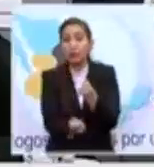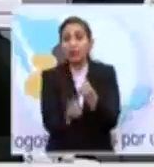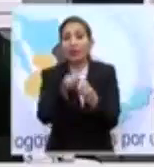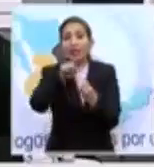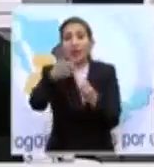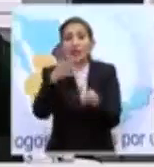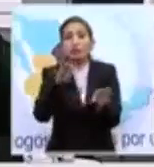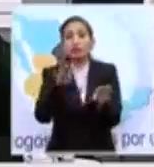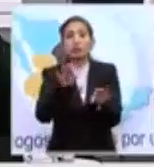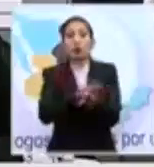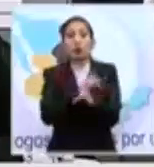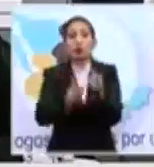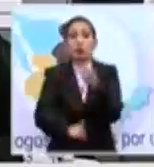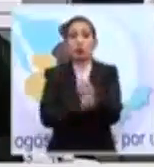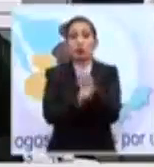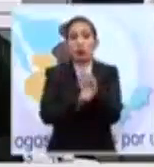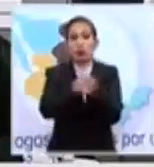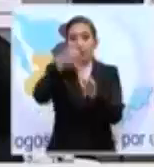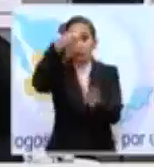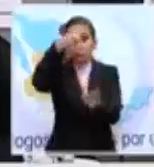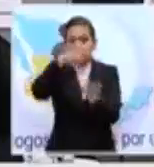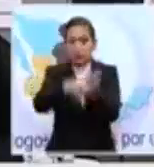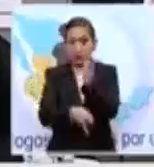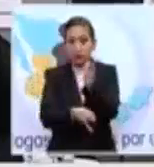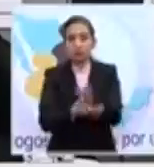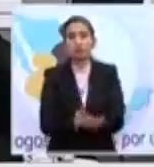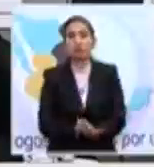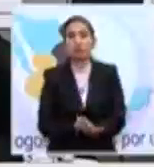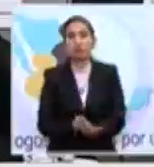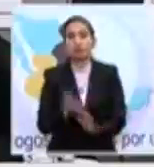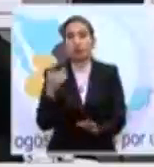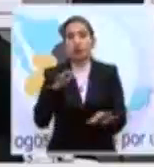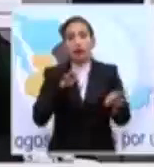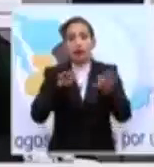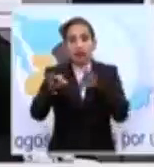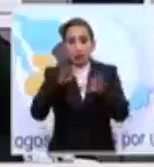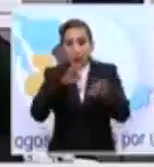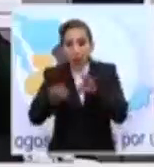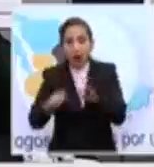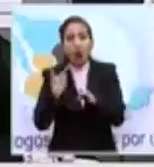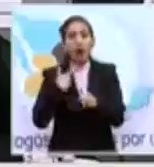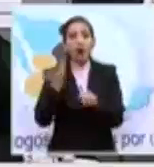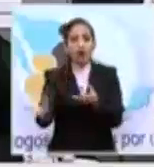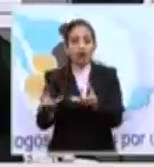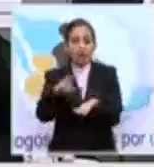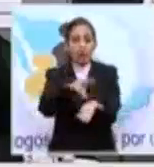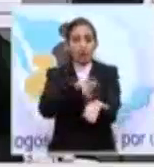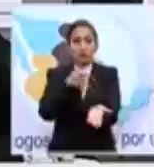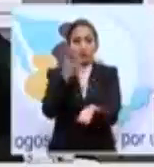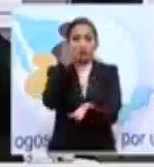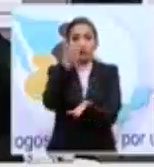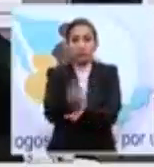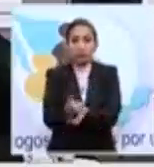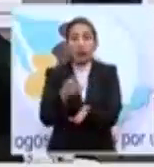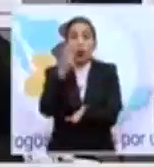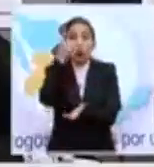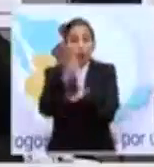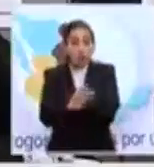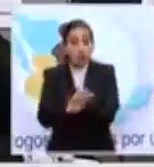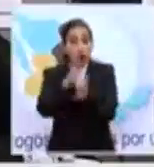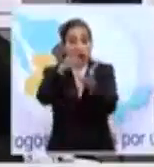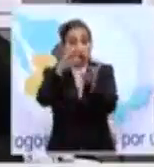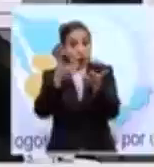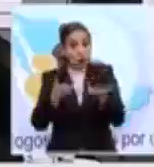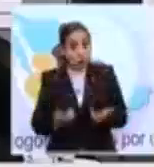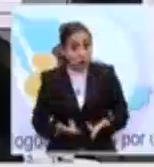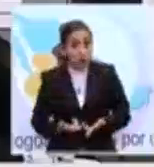obedece a causas profundas. Por ejemplo, cuestiones de empleo, cuestiones de ingreso. No es solamente que van a recibir una